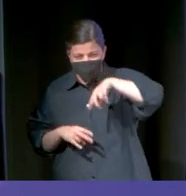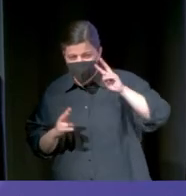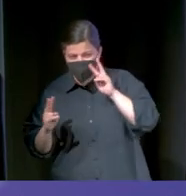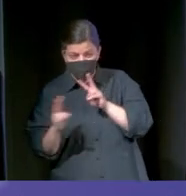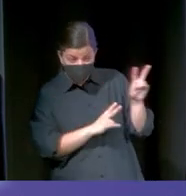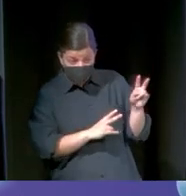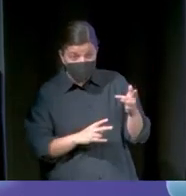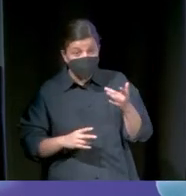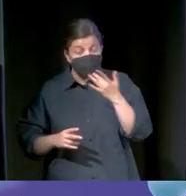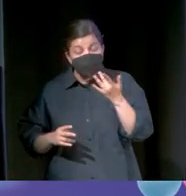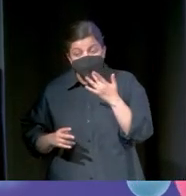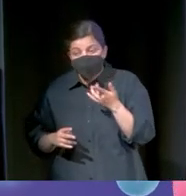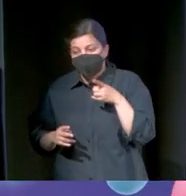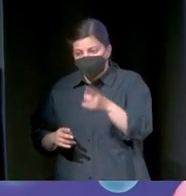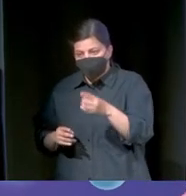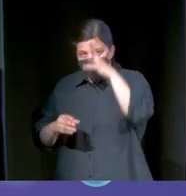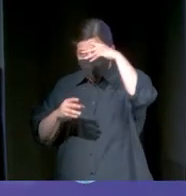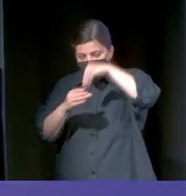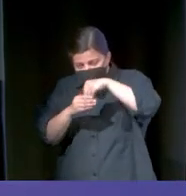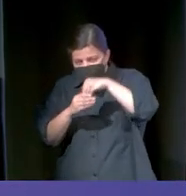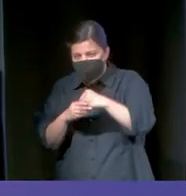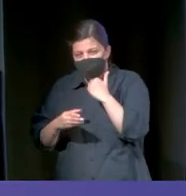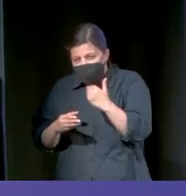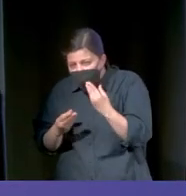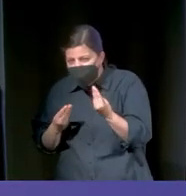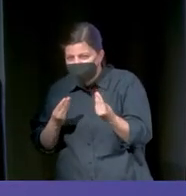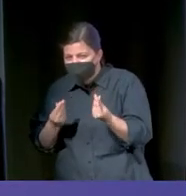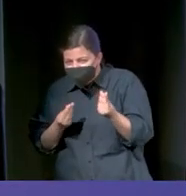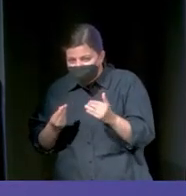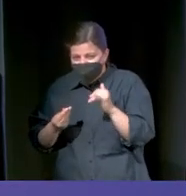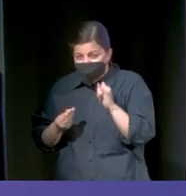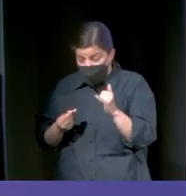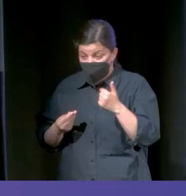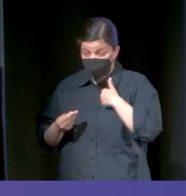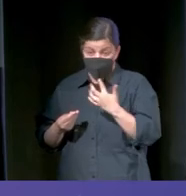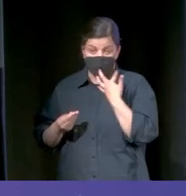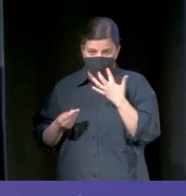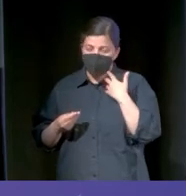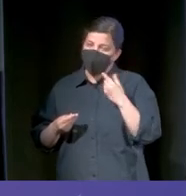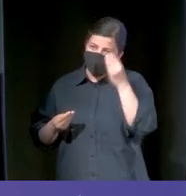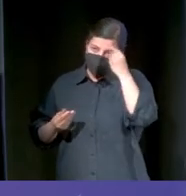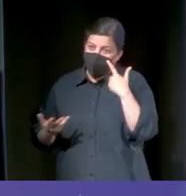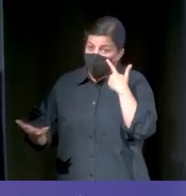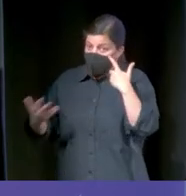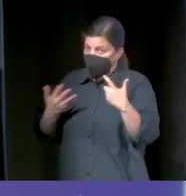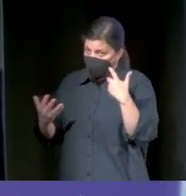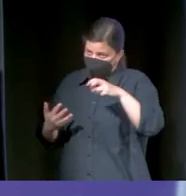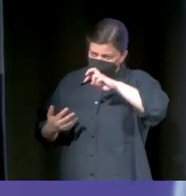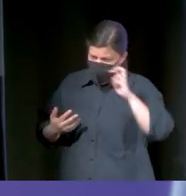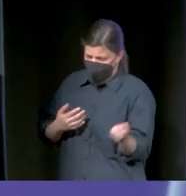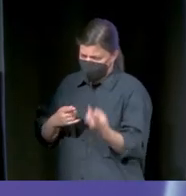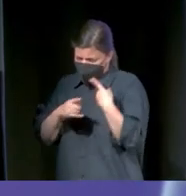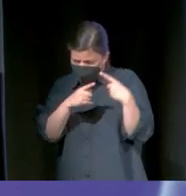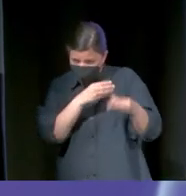cuando tú tienes algo en la cabeza y yo por ejemplo me considero un artista bastante multidisciplinar